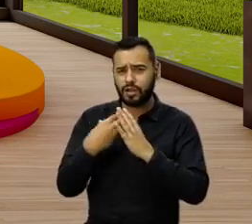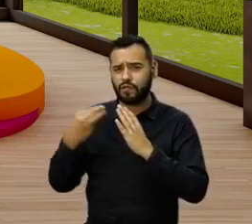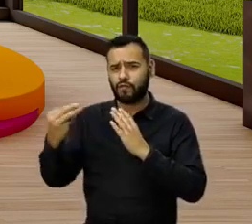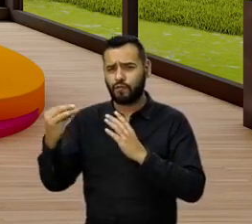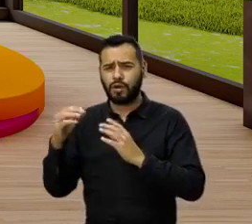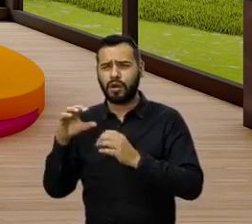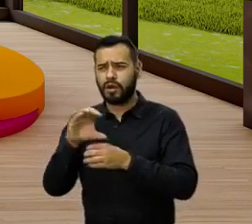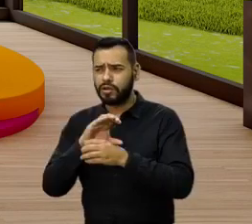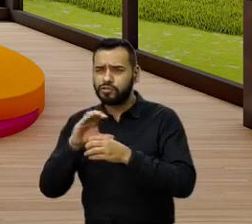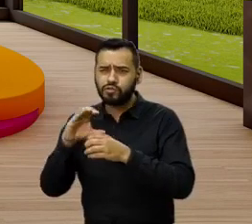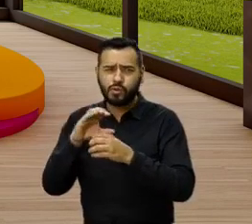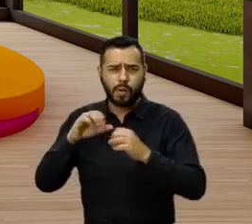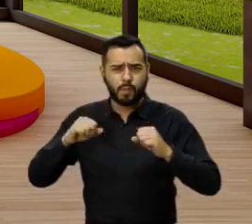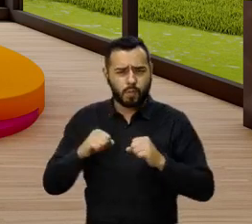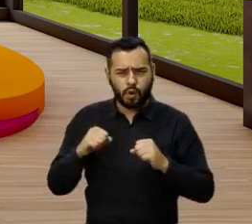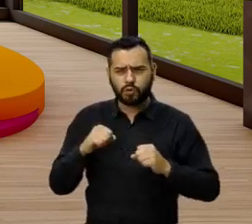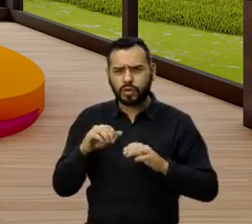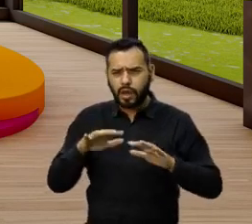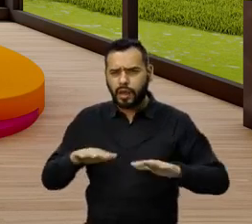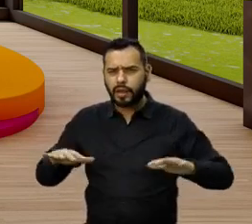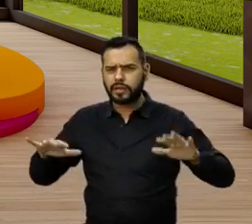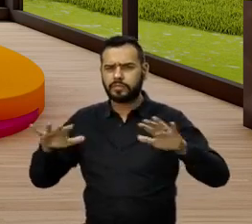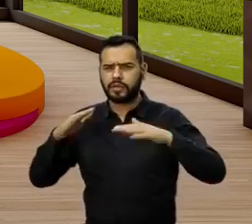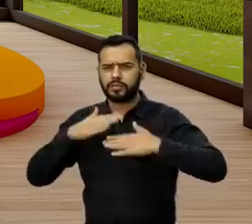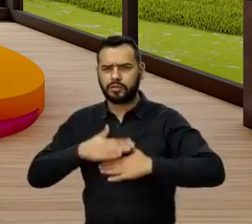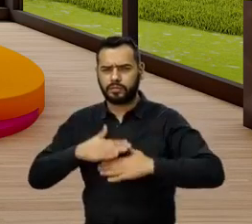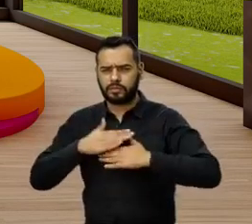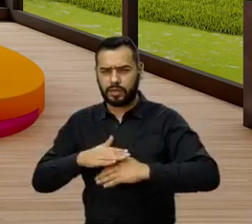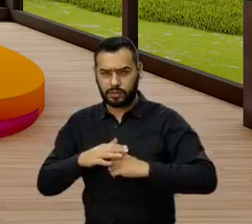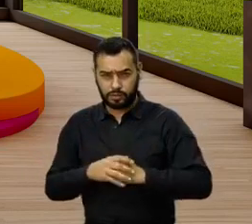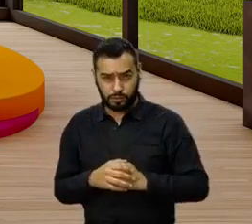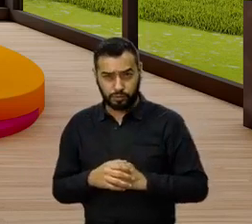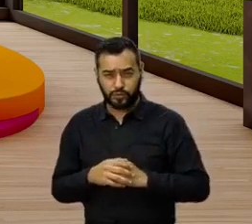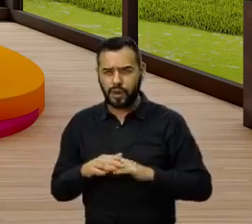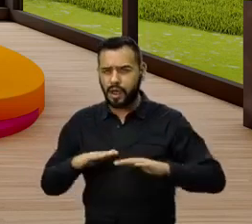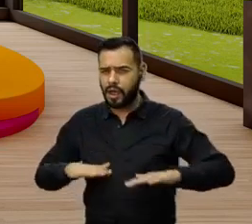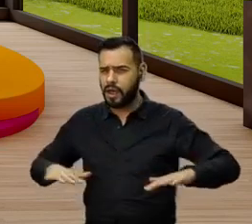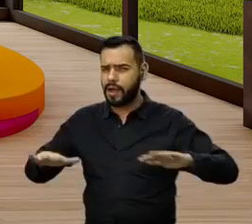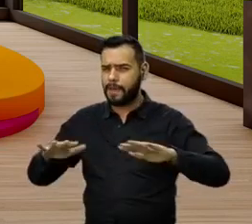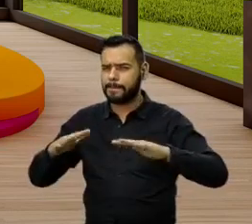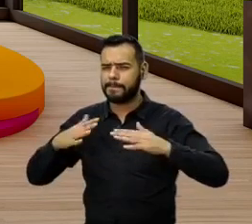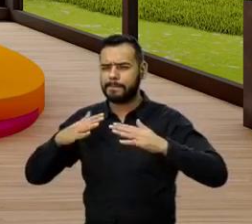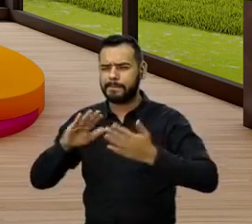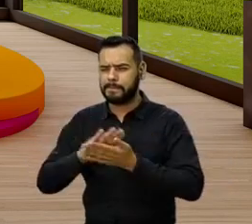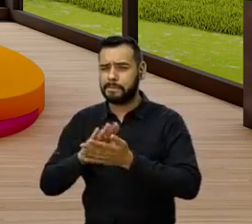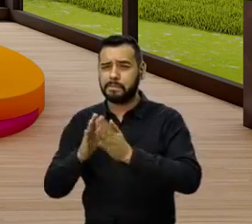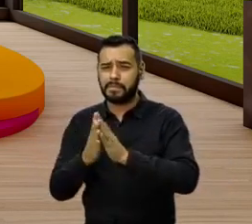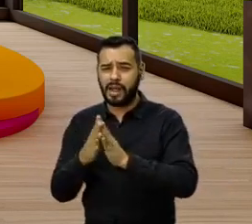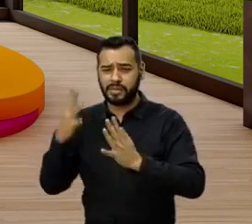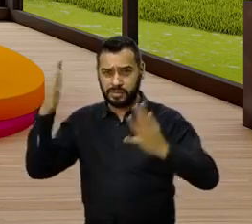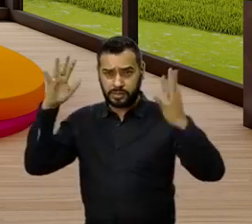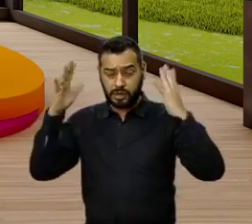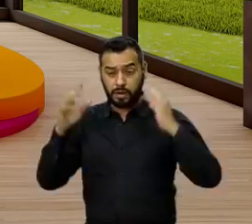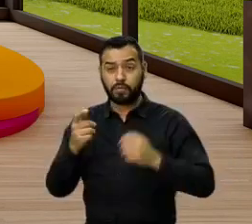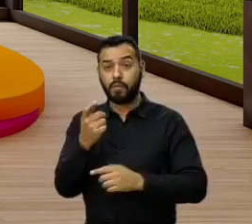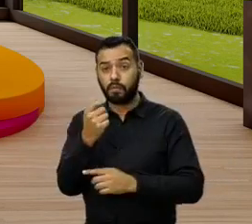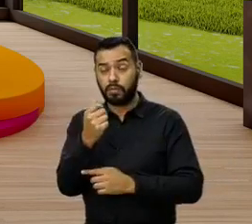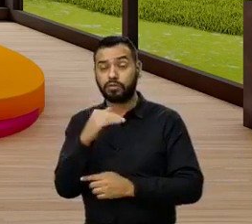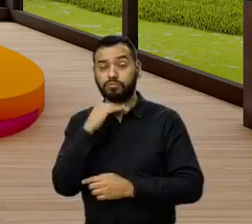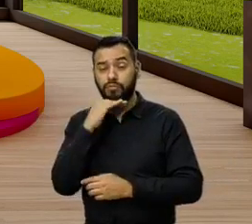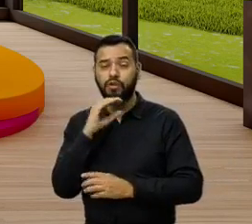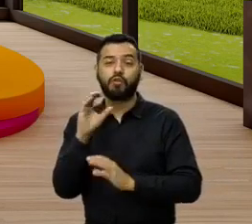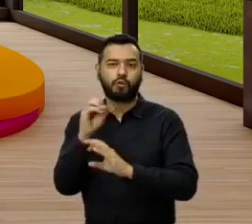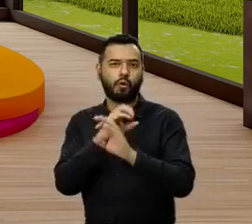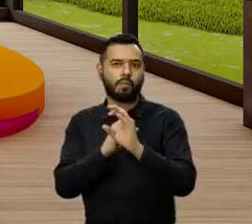para la gente que quiera encontrar un espacio más tranquilo rodeado de paz de árboles buenos precios y con